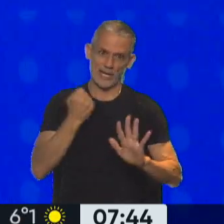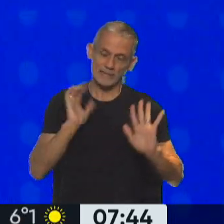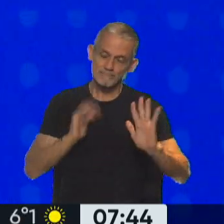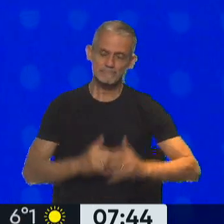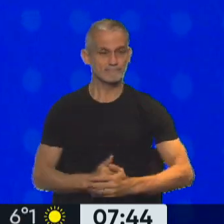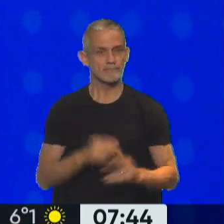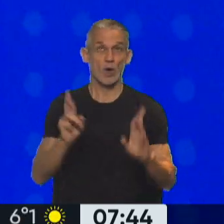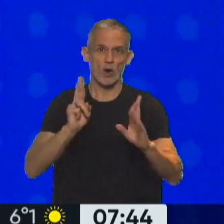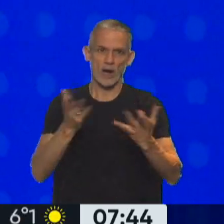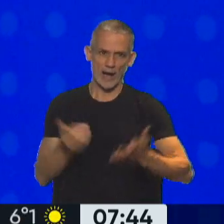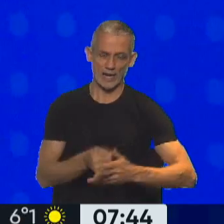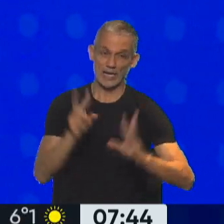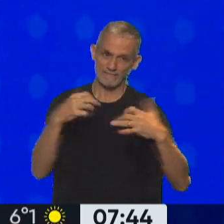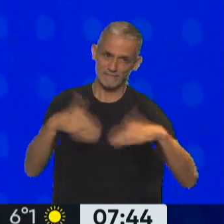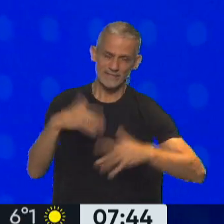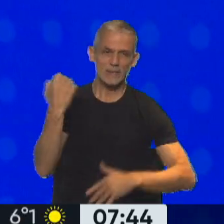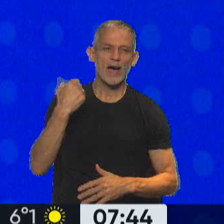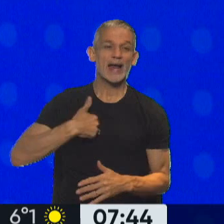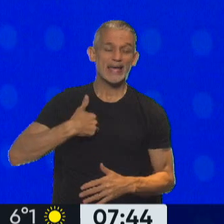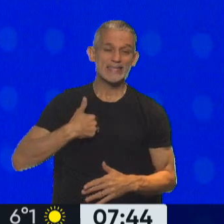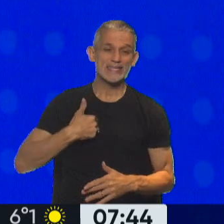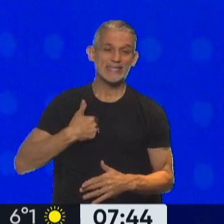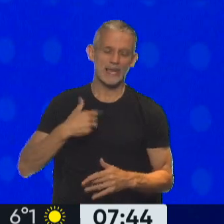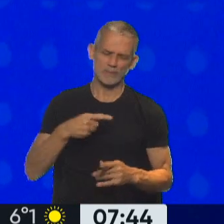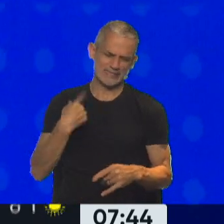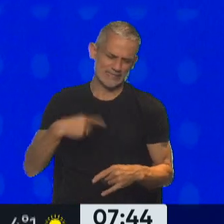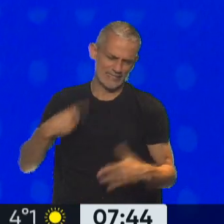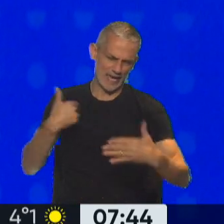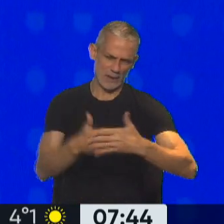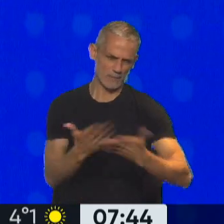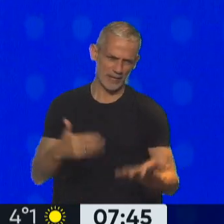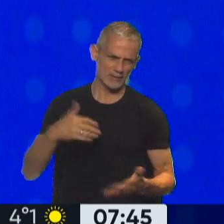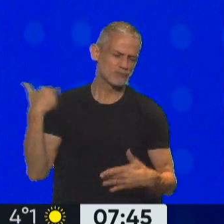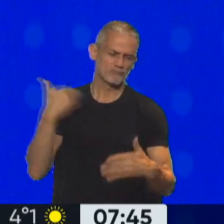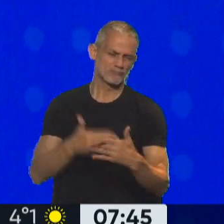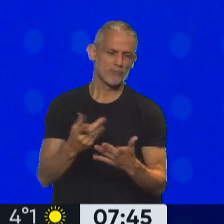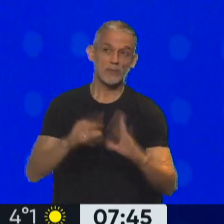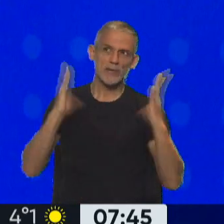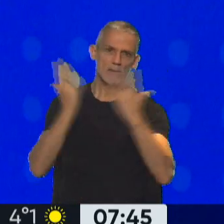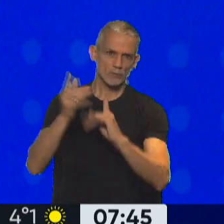¿eh? Es uno de los grandes temas, no solamente en Argentina. En Argentina desde siempre, ¿eh?, pero sumale el